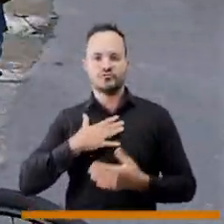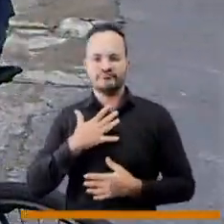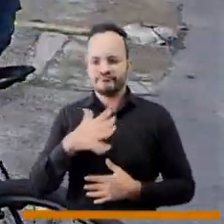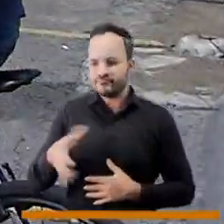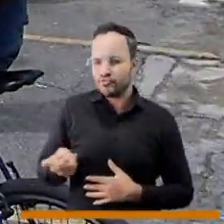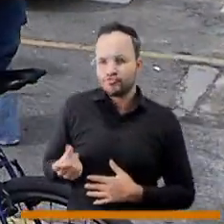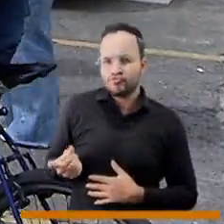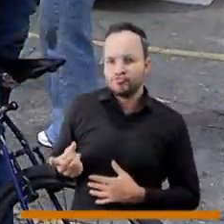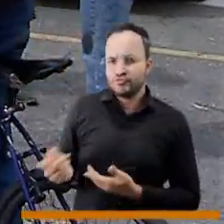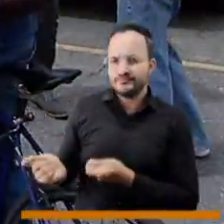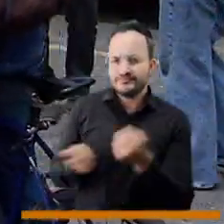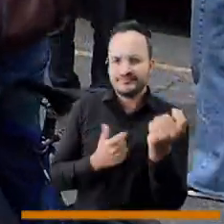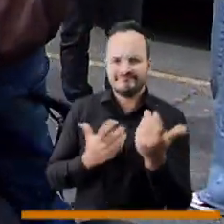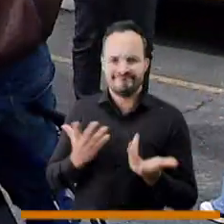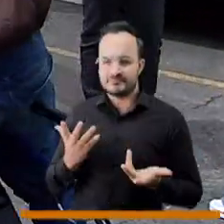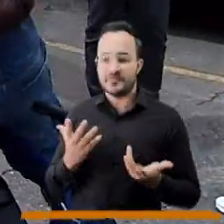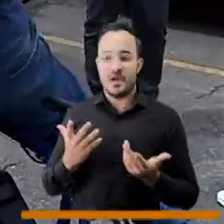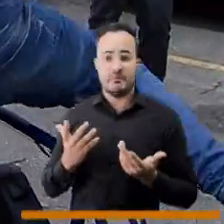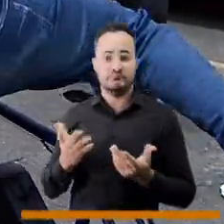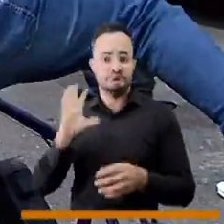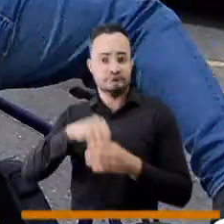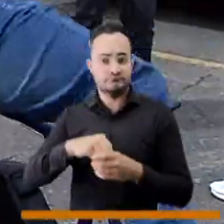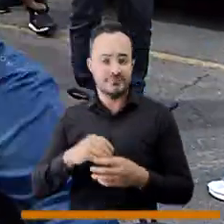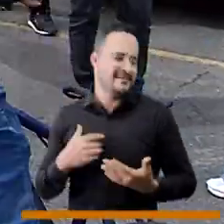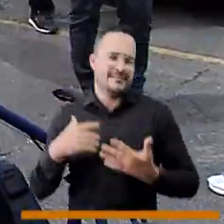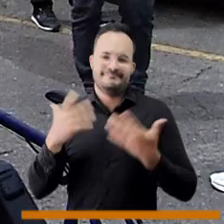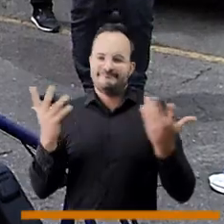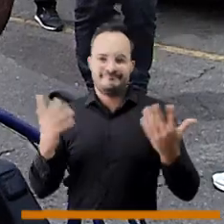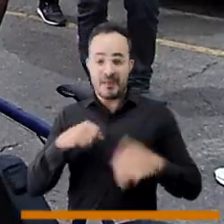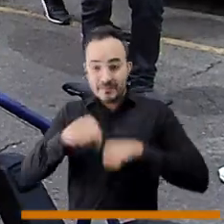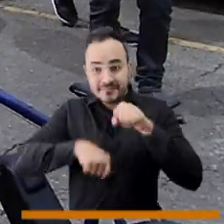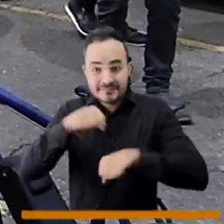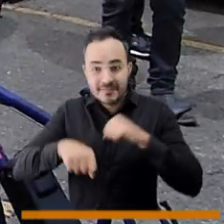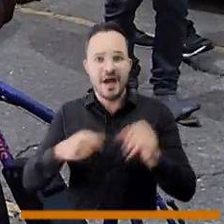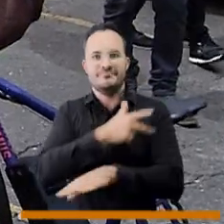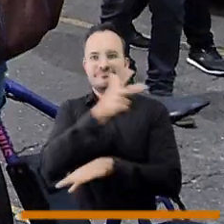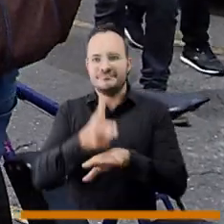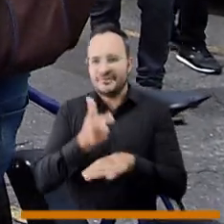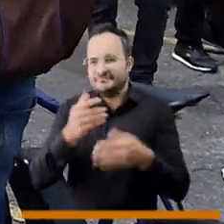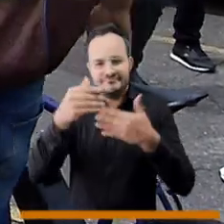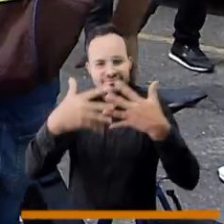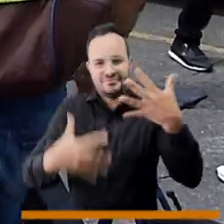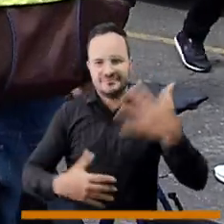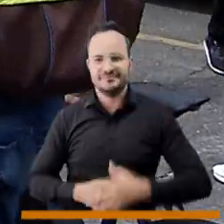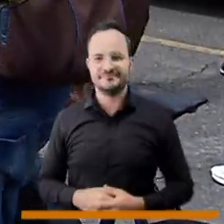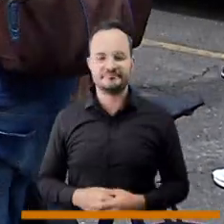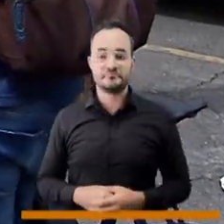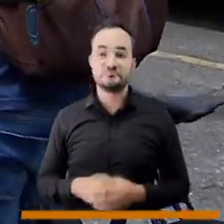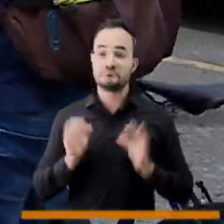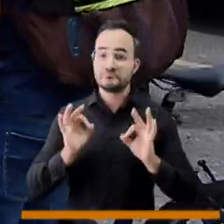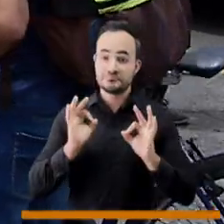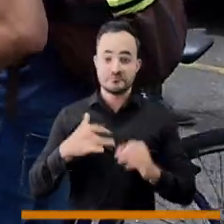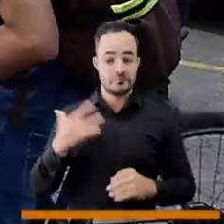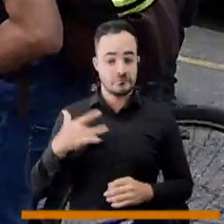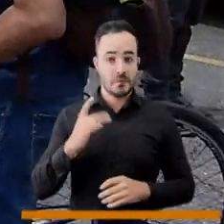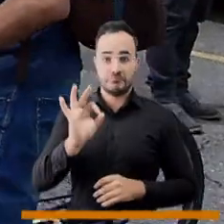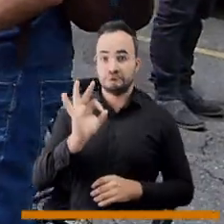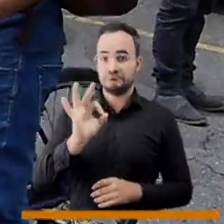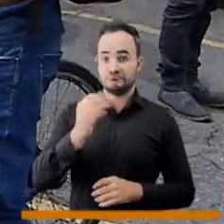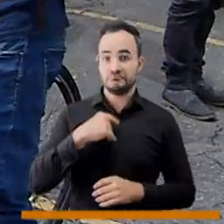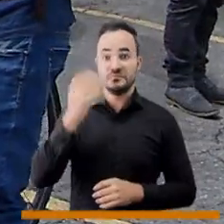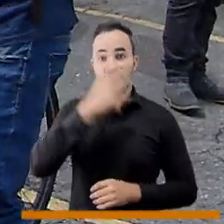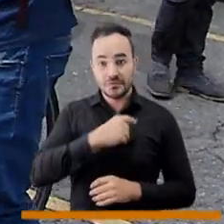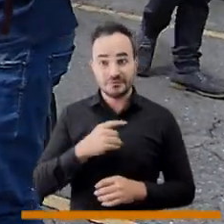quieres utilizar tu portabicicletas, ahí estamos directamente para ustedes. Me ha parecido una excelente